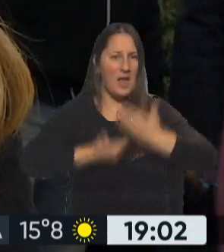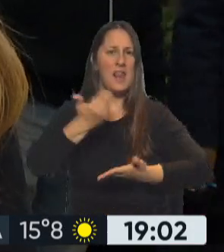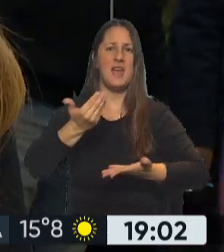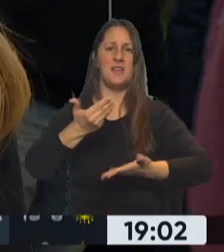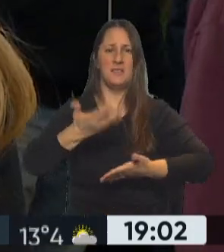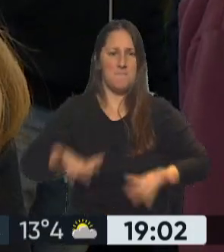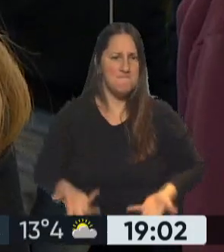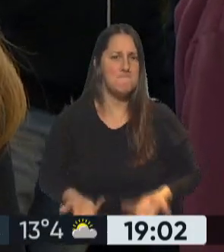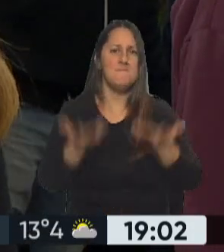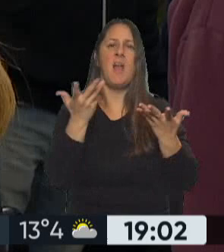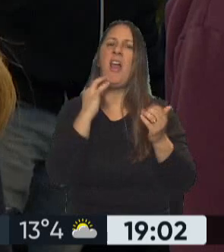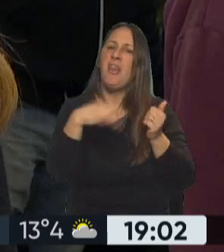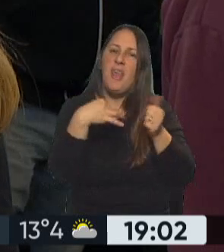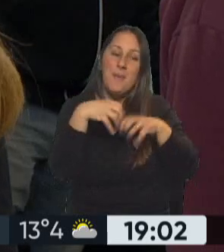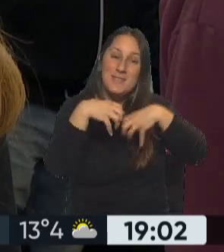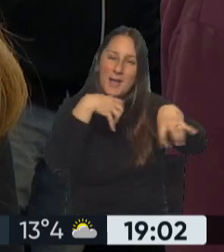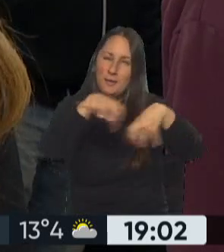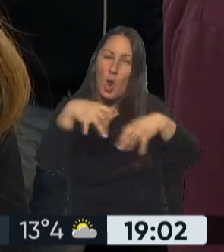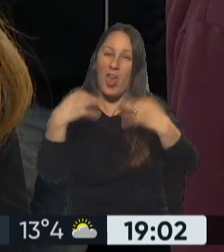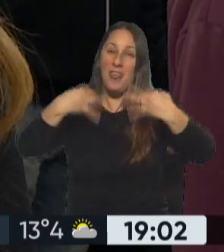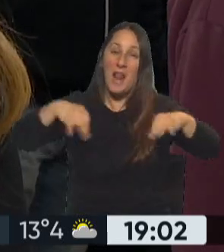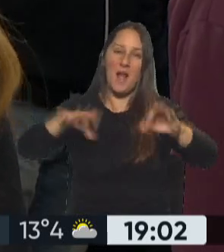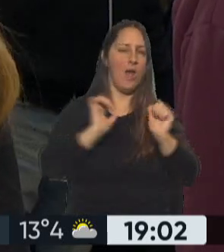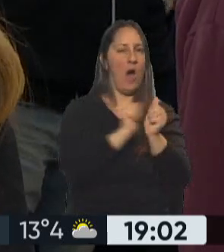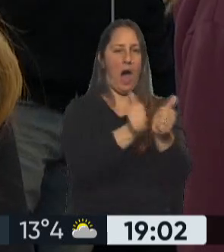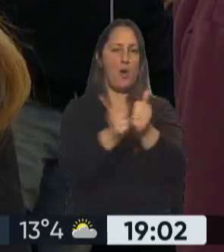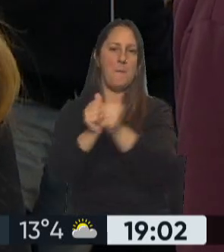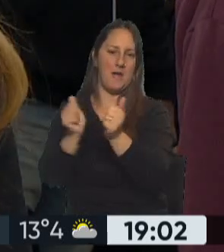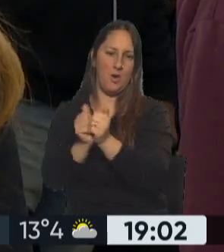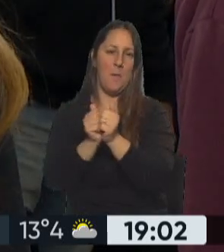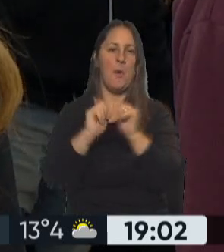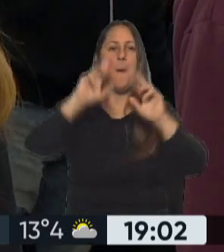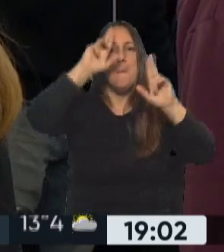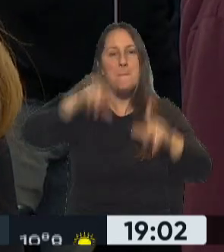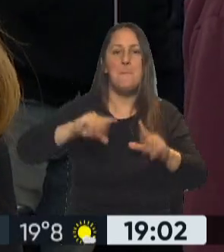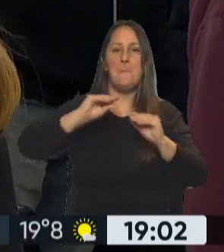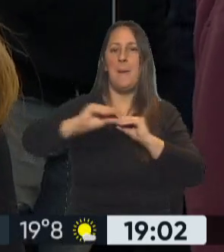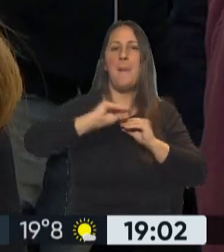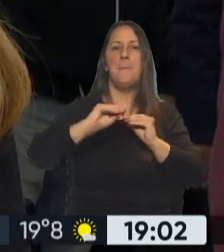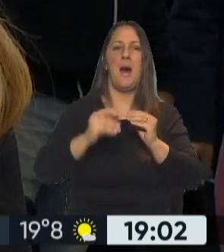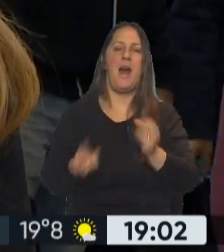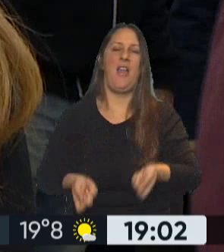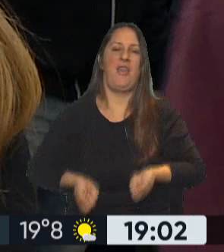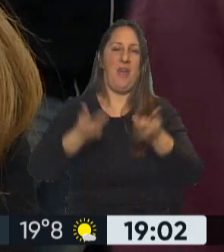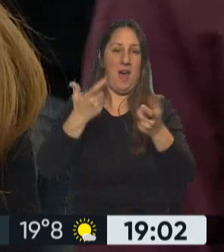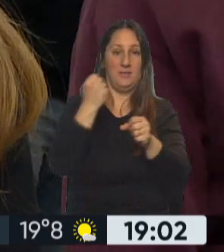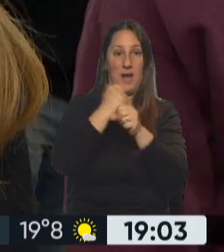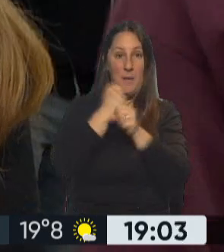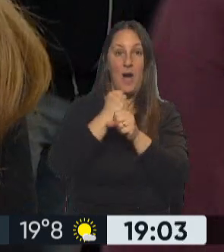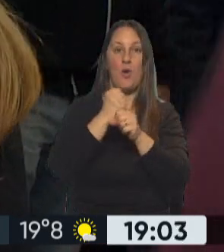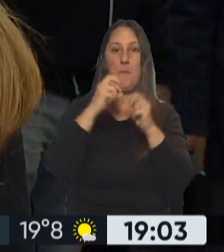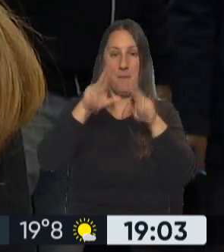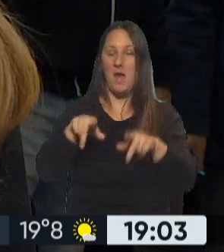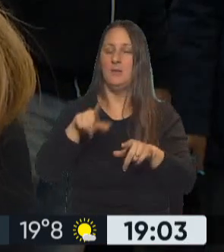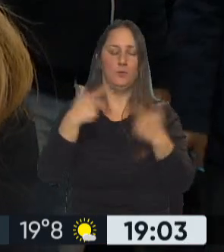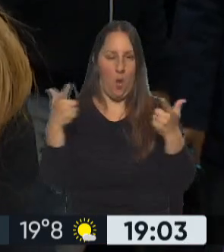hacer el acompañamiento de esos sectores, pero claramente no hay más altas de planes potenciar trabajo, y esto tiene que ver con una definición